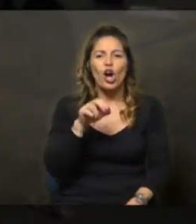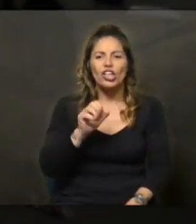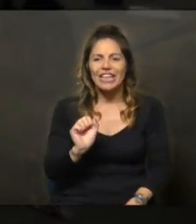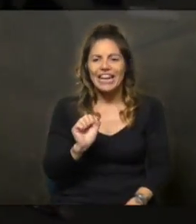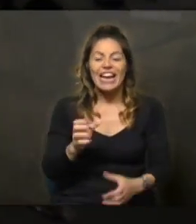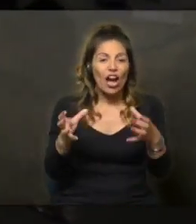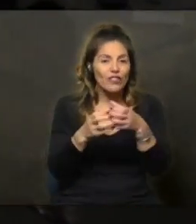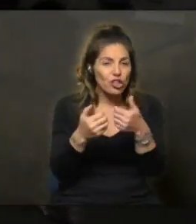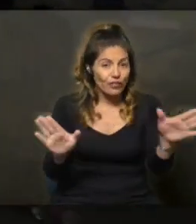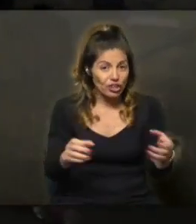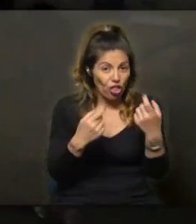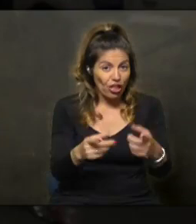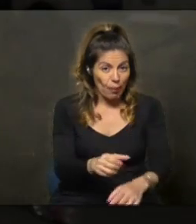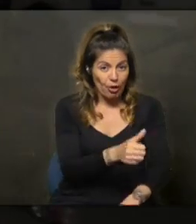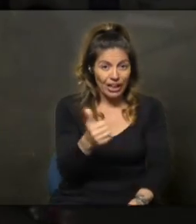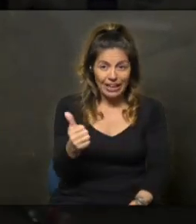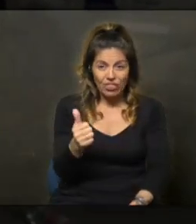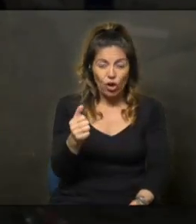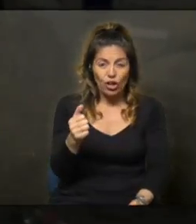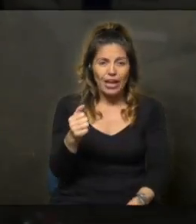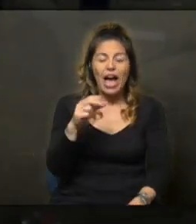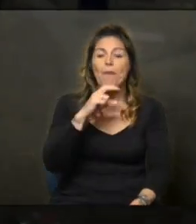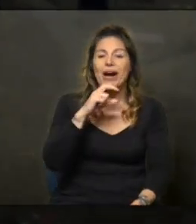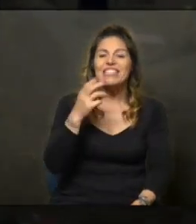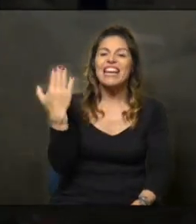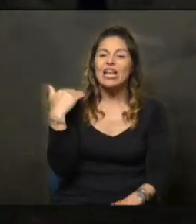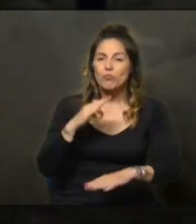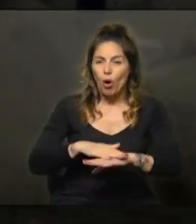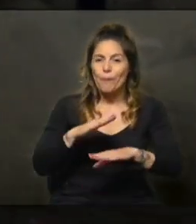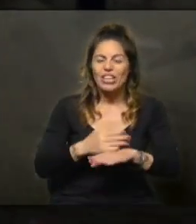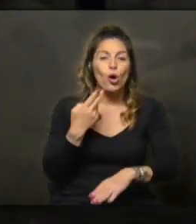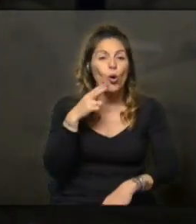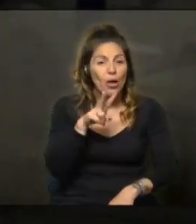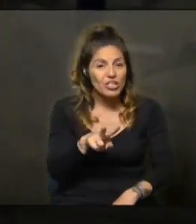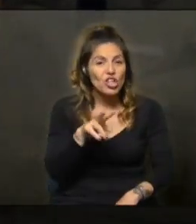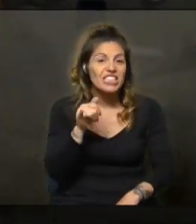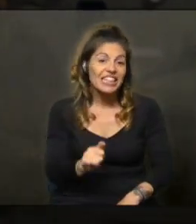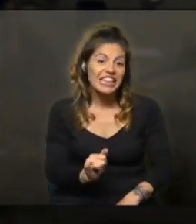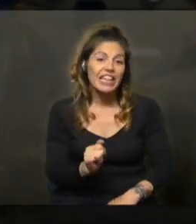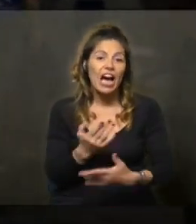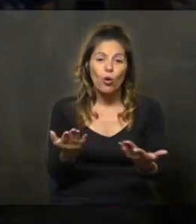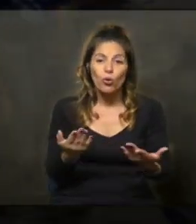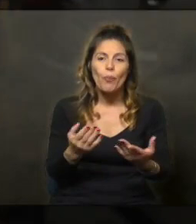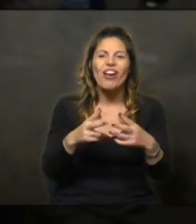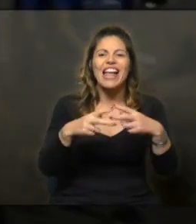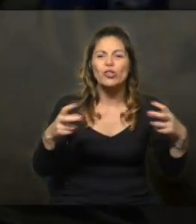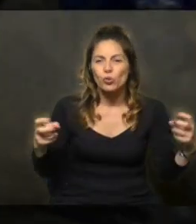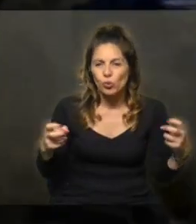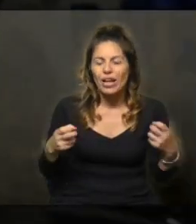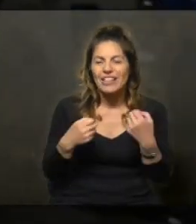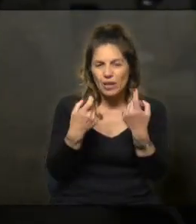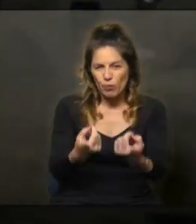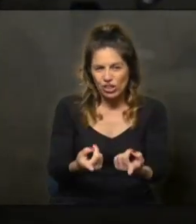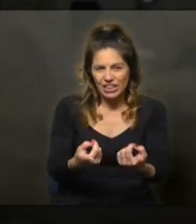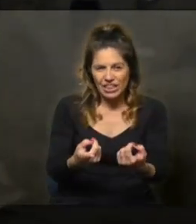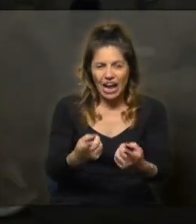daba ya por ganador entonces a Sergio maa en aquel entonces una visión que se tenía de algún punto de vista por la estructura que se ponía